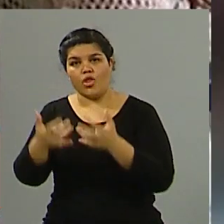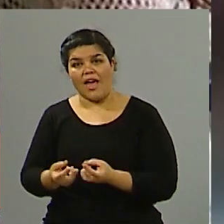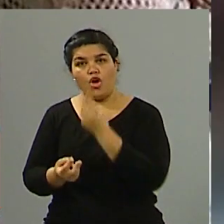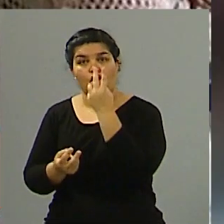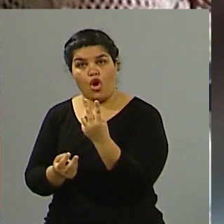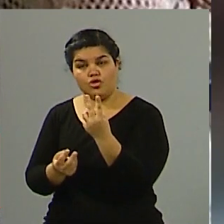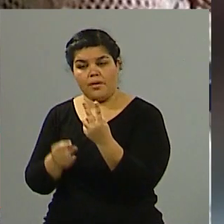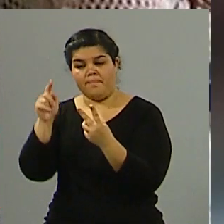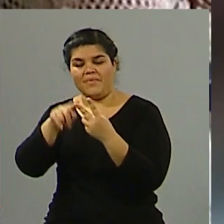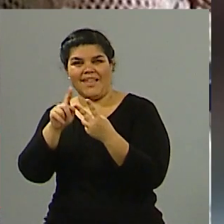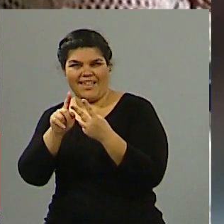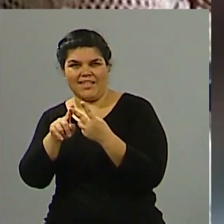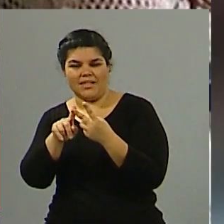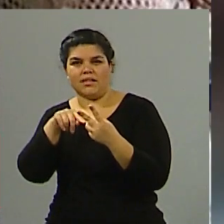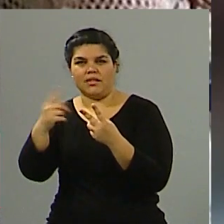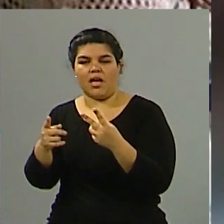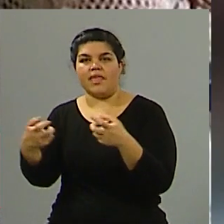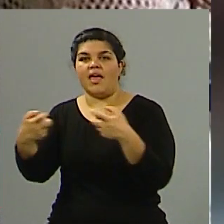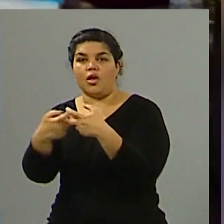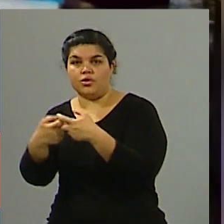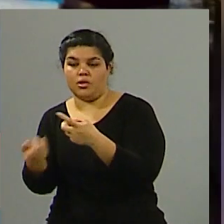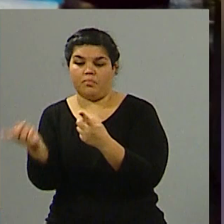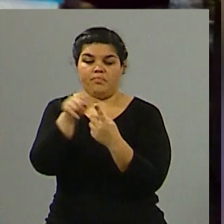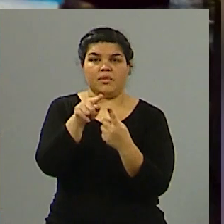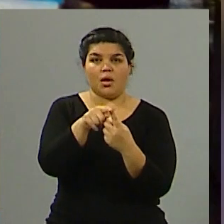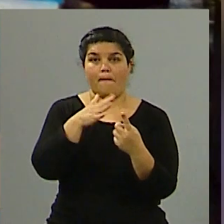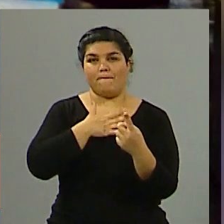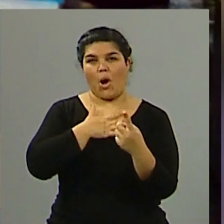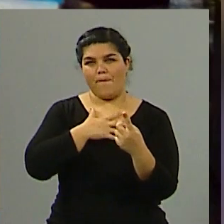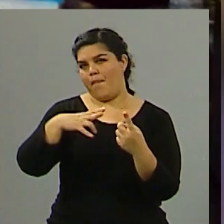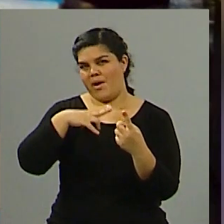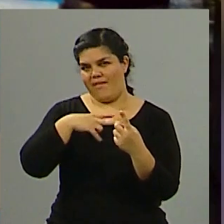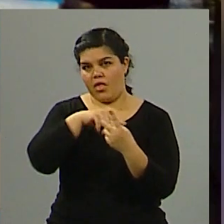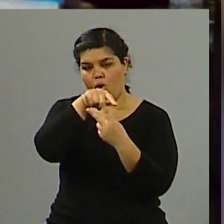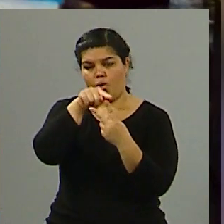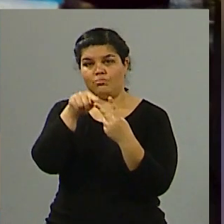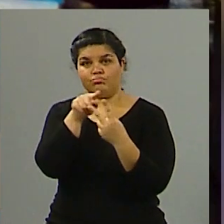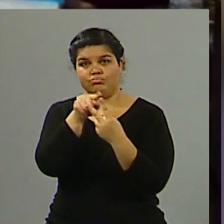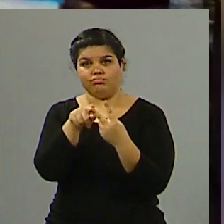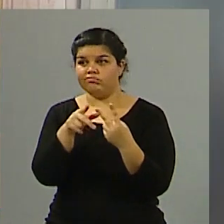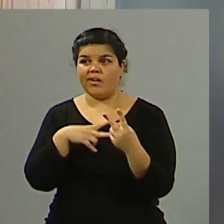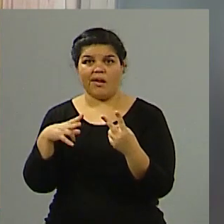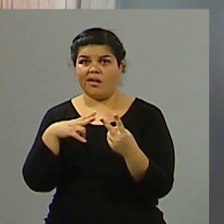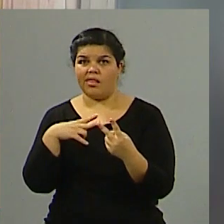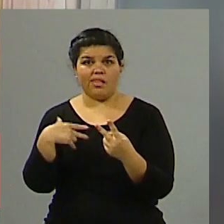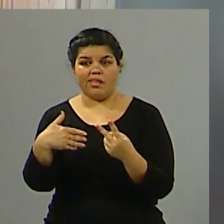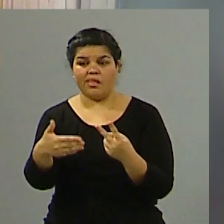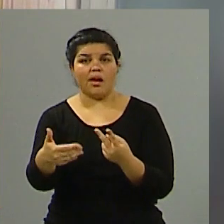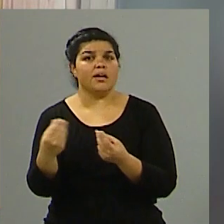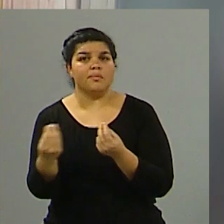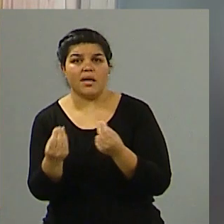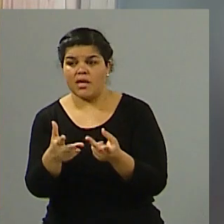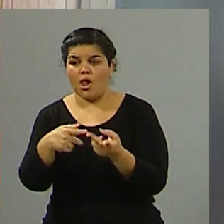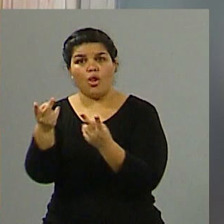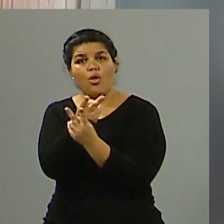la redundancia, en mi negocio, y los 2 me decían exactamente lo mismo. Mientras no salga el decreto, muchos no sabemos de cómo